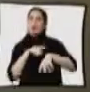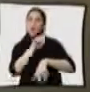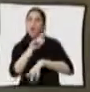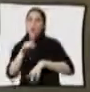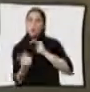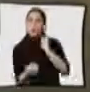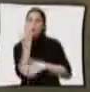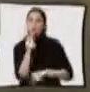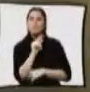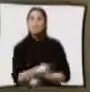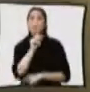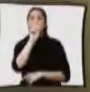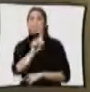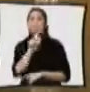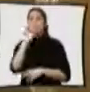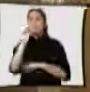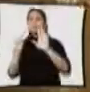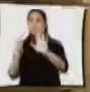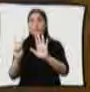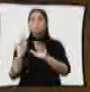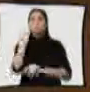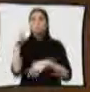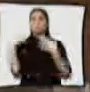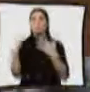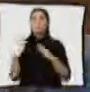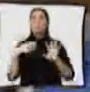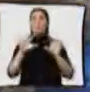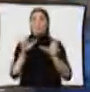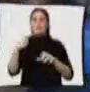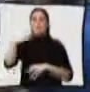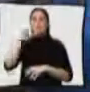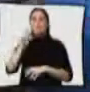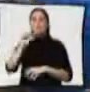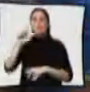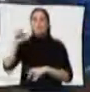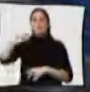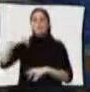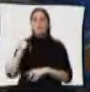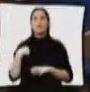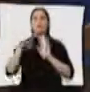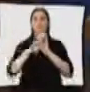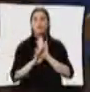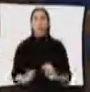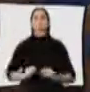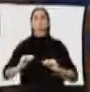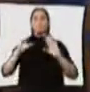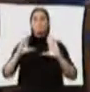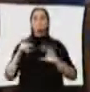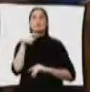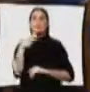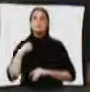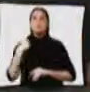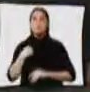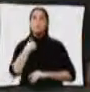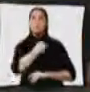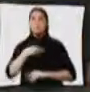Son las 11 de la mañana. En el 107.8 de Radio Guareña arranca Nosotros también, el mundo de la discapacidad visto por